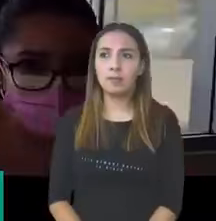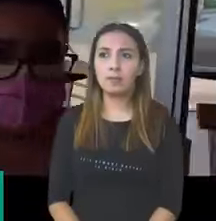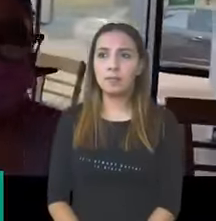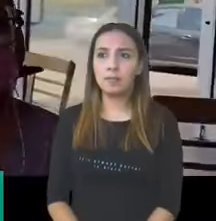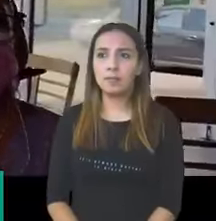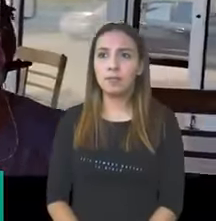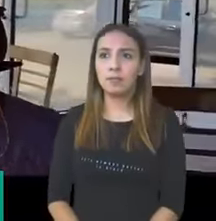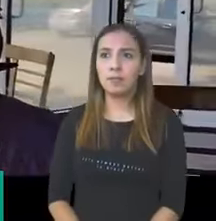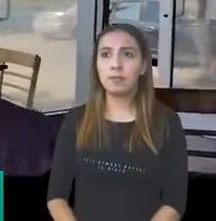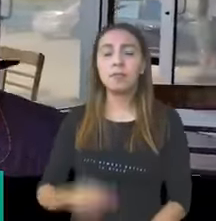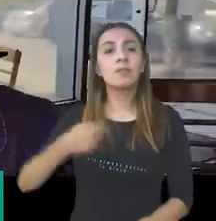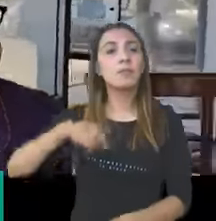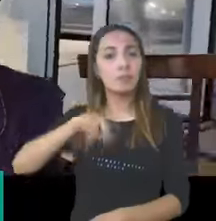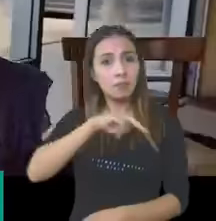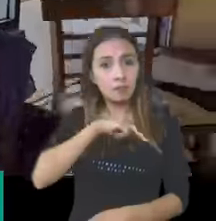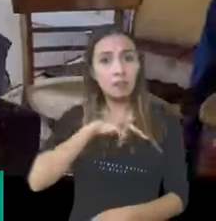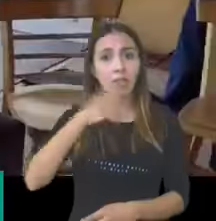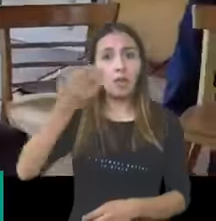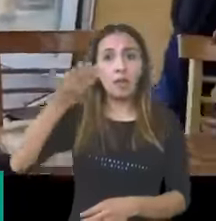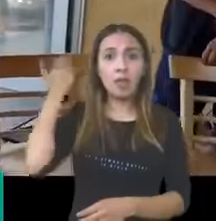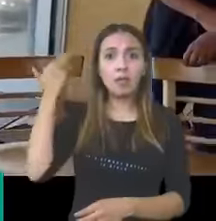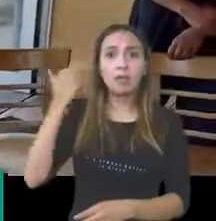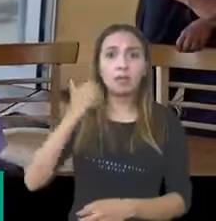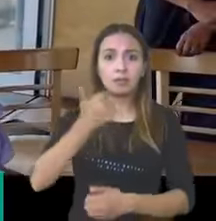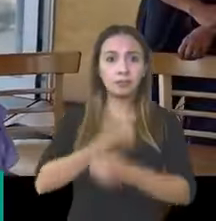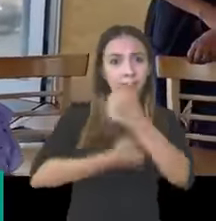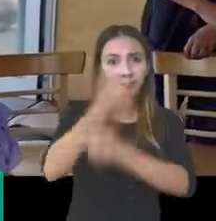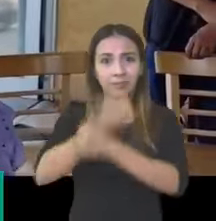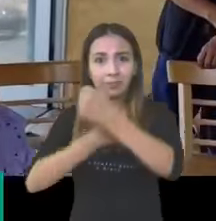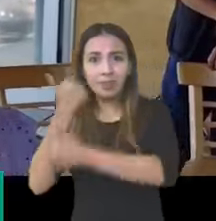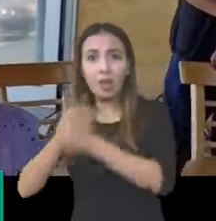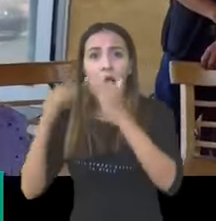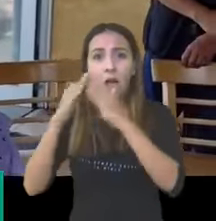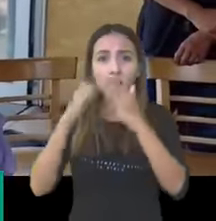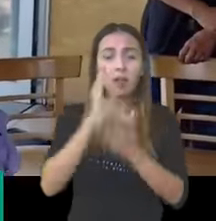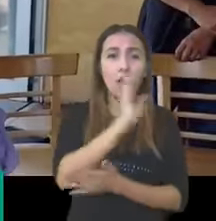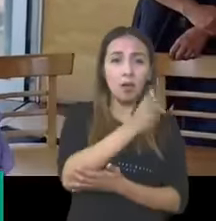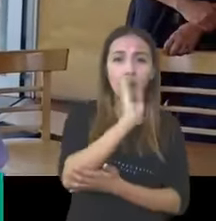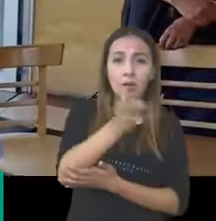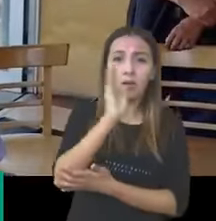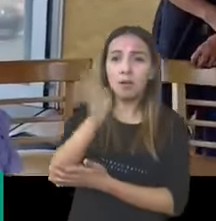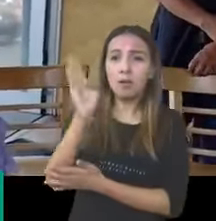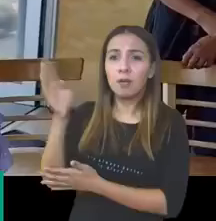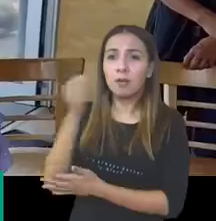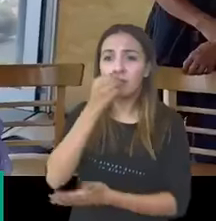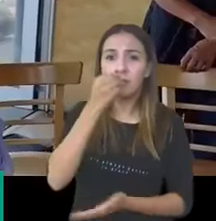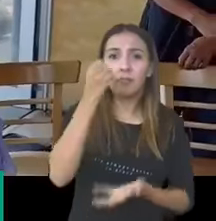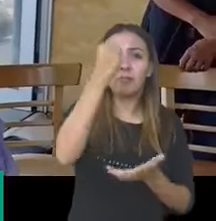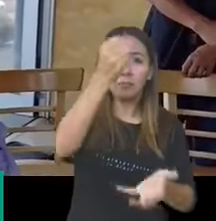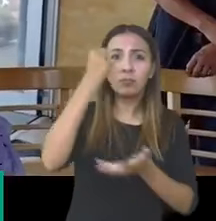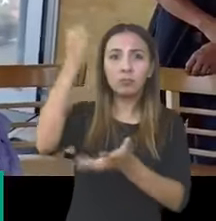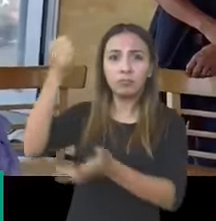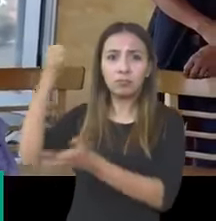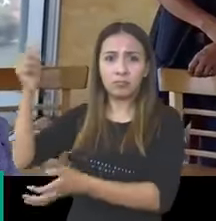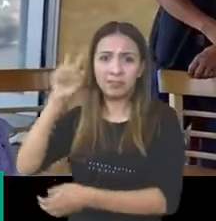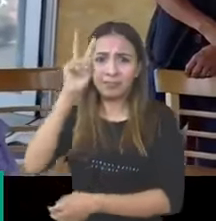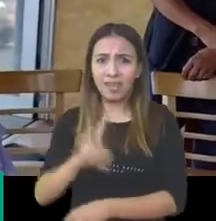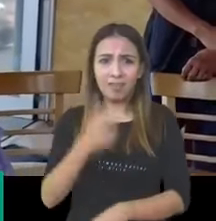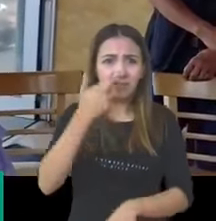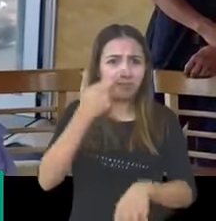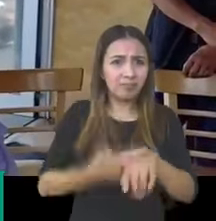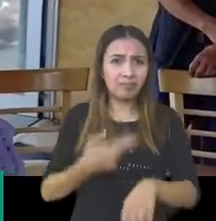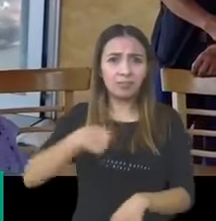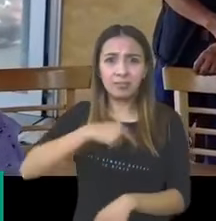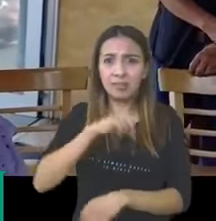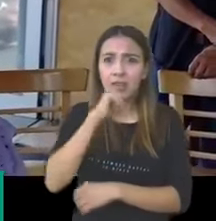Estuvimos apoyando durante la campaña del presidente, casa por casa, entregando despensas cuando no era nuestra función, haciendo bolsas de verdura